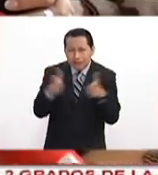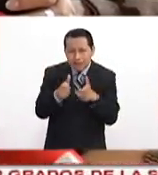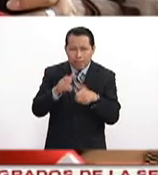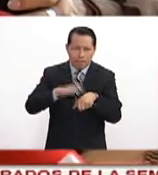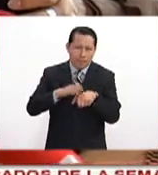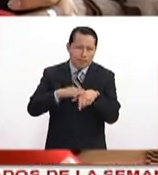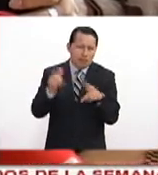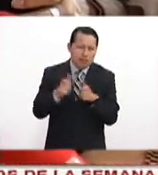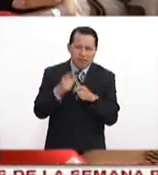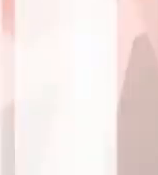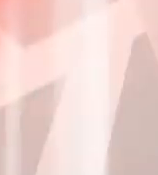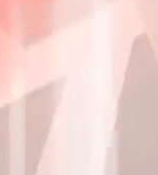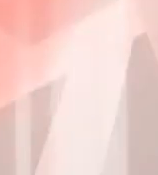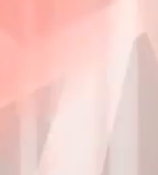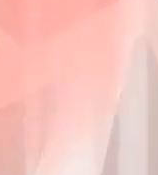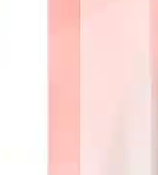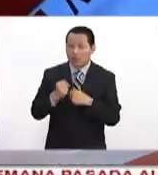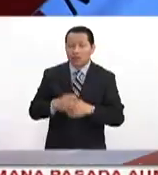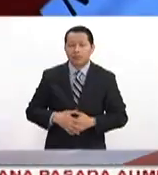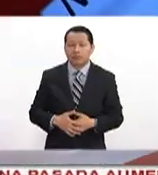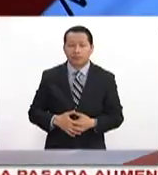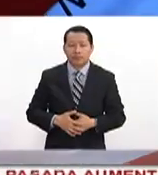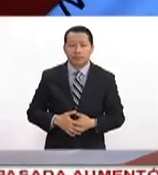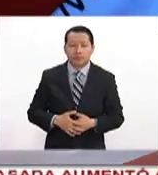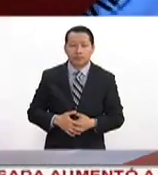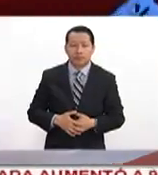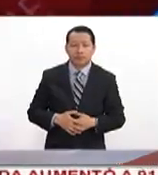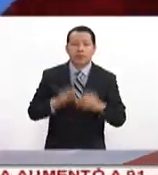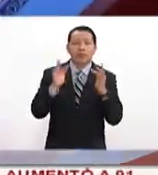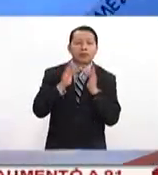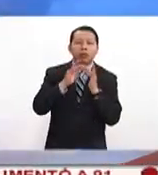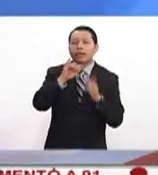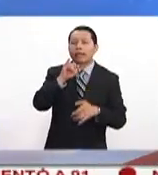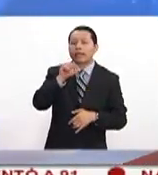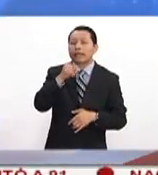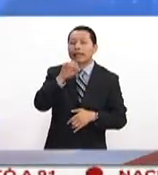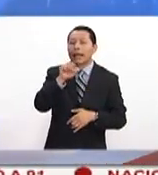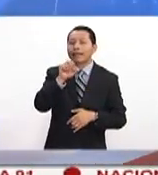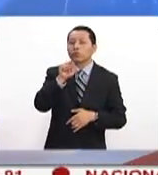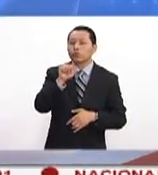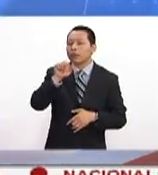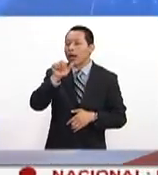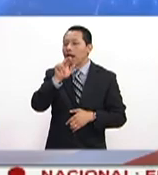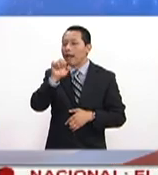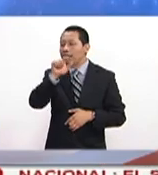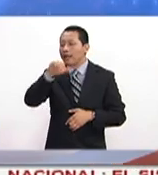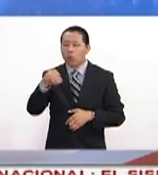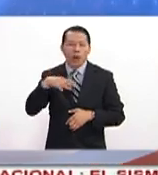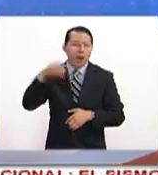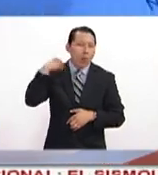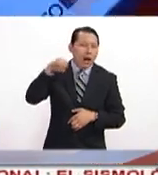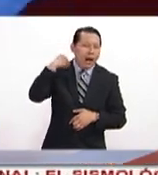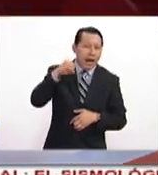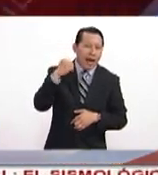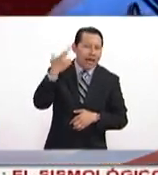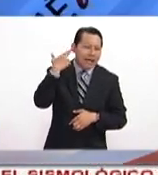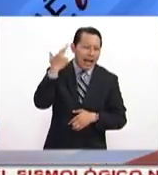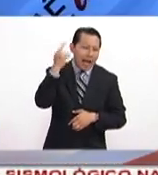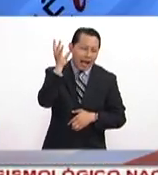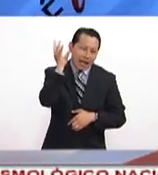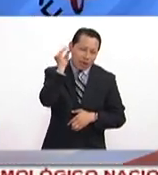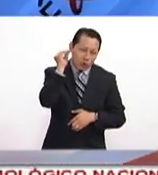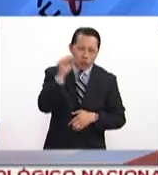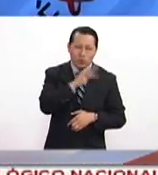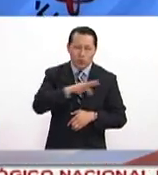más pequeñas las que fueron afectadas. Nos comunicamos con Jesús Arellano de la Corporación Oaxaqueña de Radio y Televisión de Oaxaca para que nos